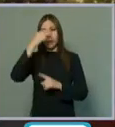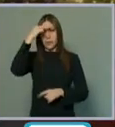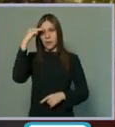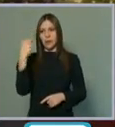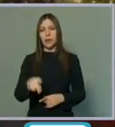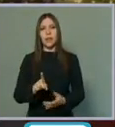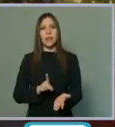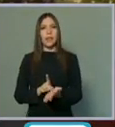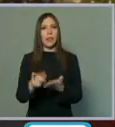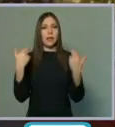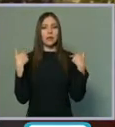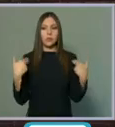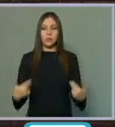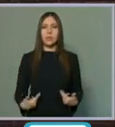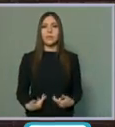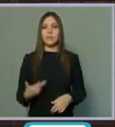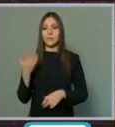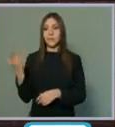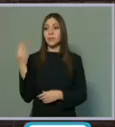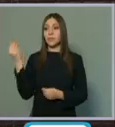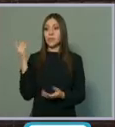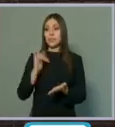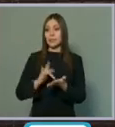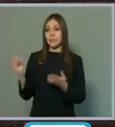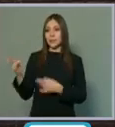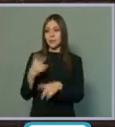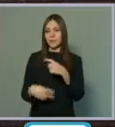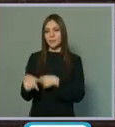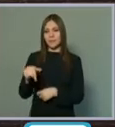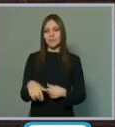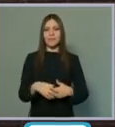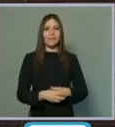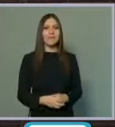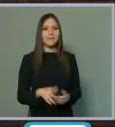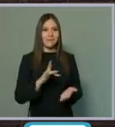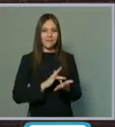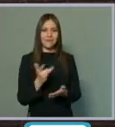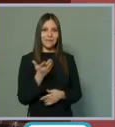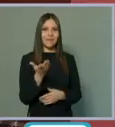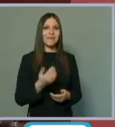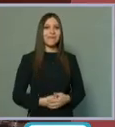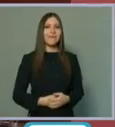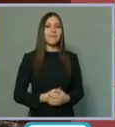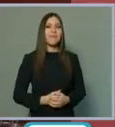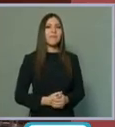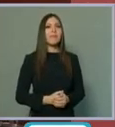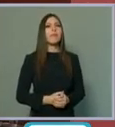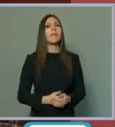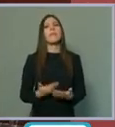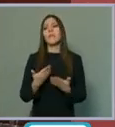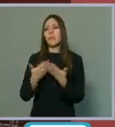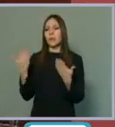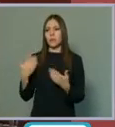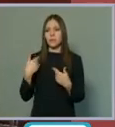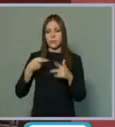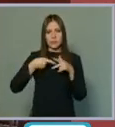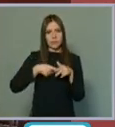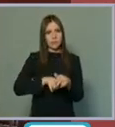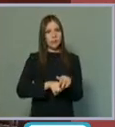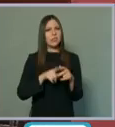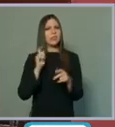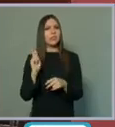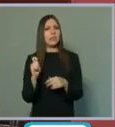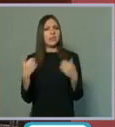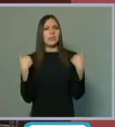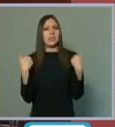Mexicana de Derechos Humanos. De verdad, muchísimas gracias por estar aquí con nosotros. Gracias a ti. Y a mí me encantaría empezar con diferenciar qué es